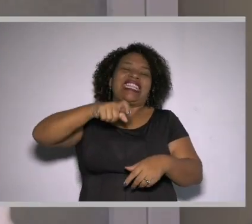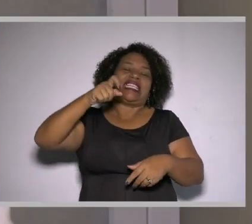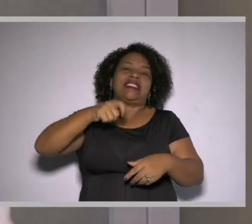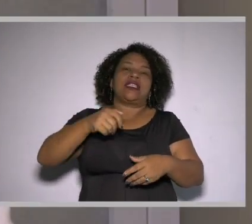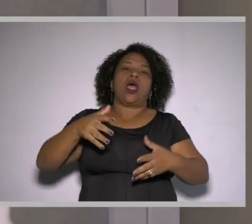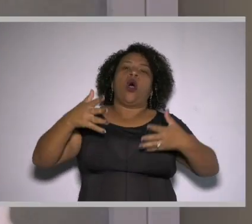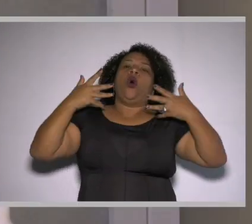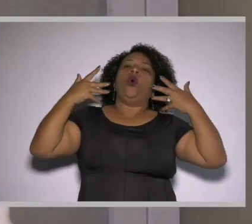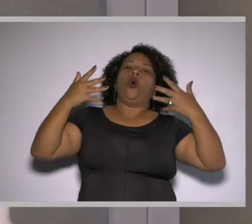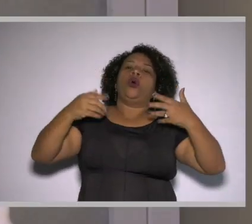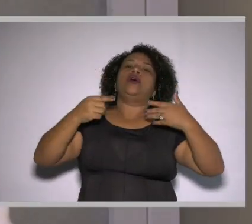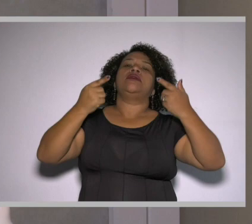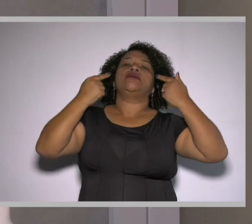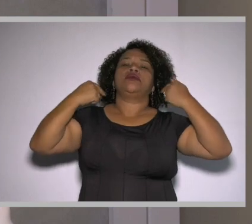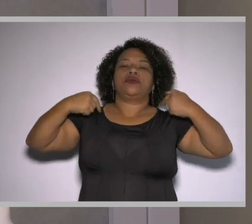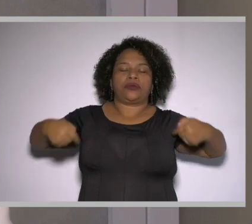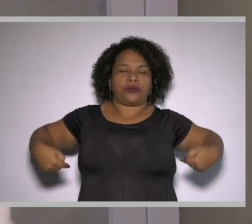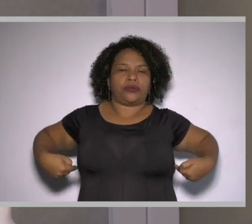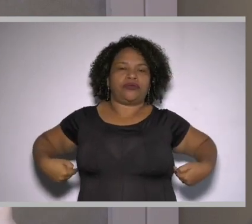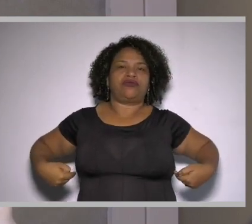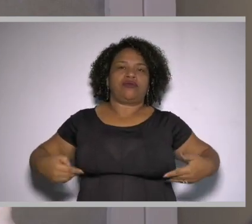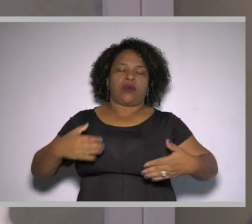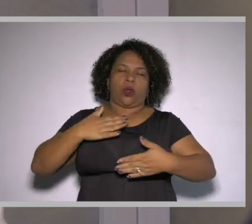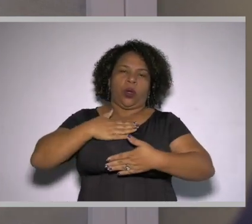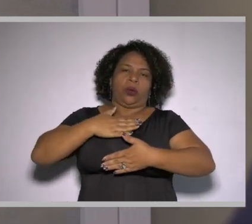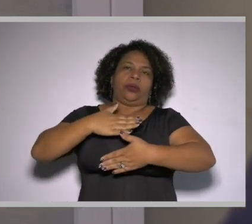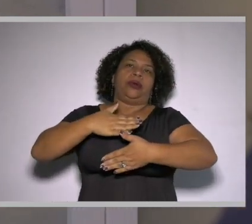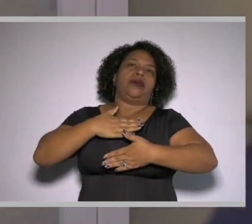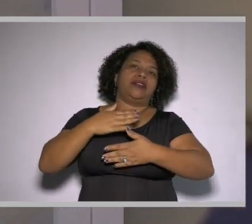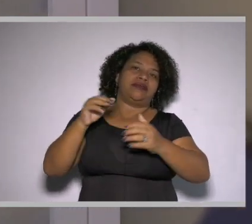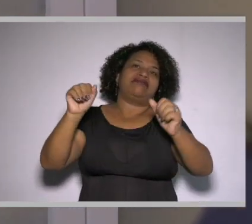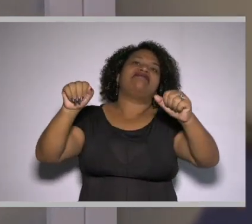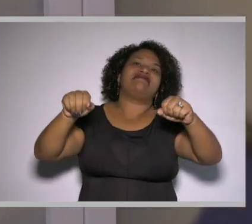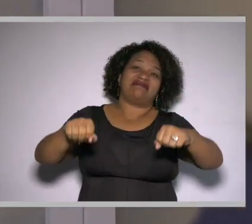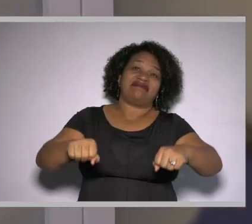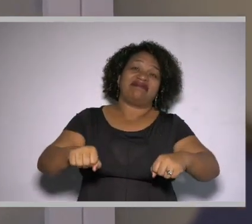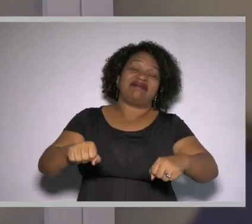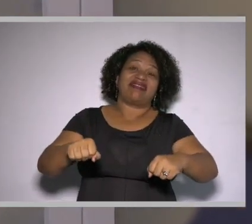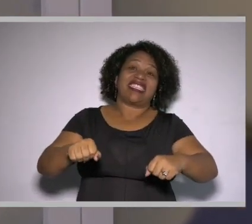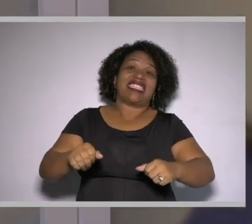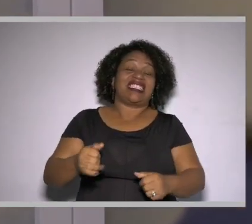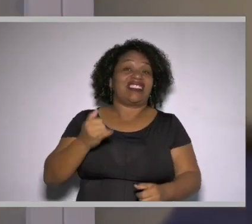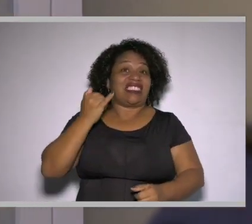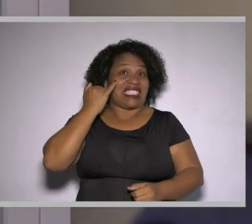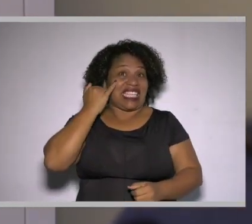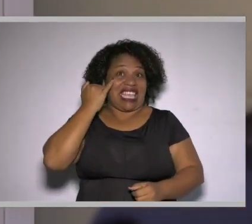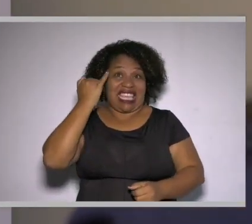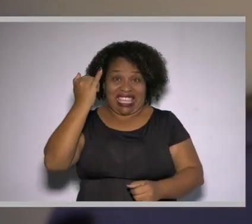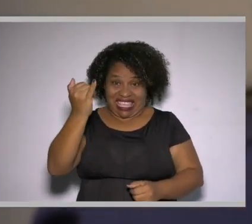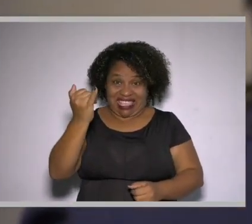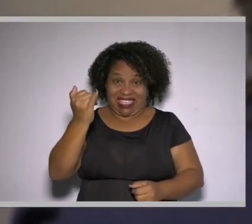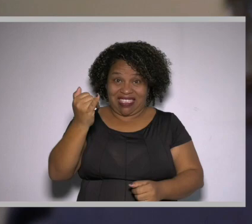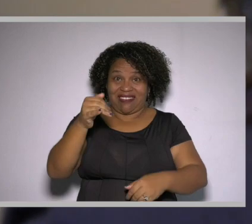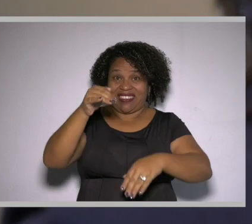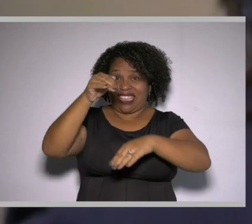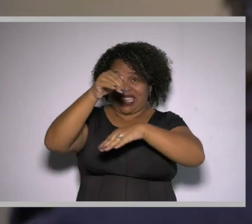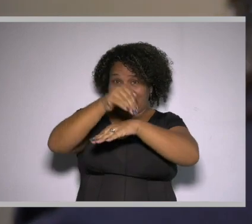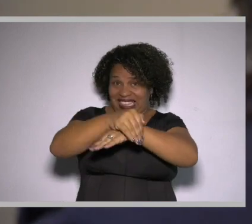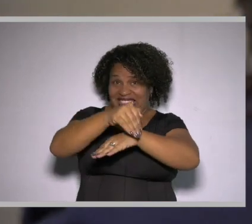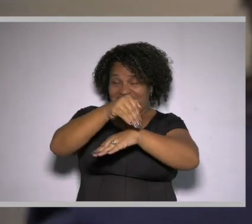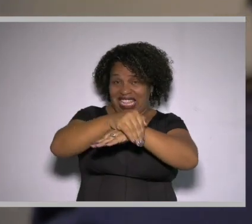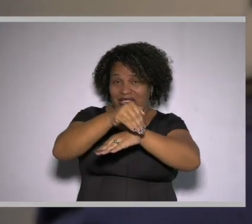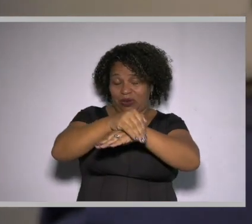que de manera normal se producen, estas no puedan evacuarse porque hay muchas adenoides. Entonces el paciente puede presentar mucho dolor de oído